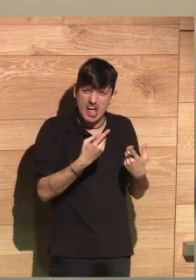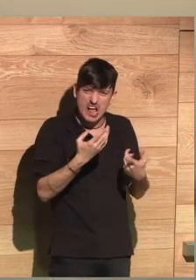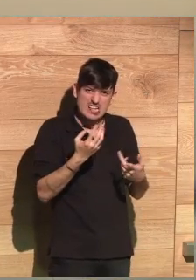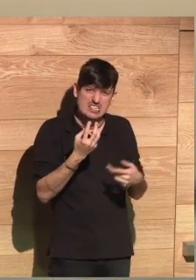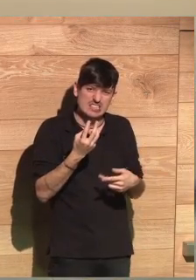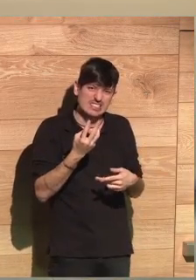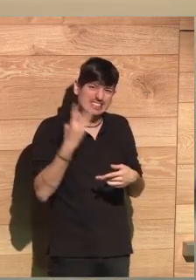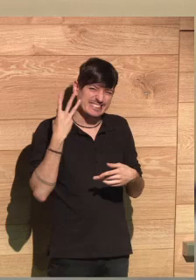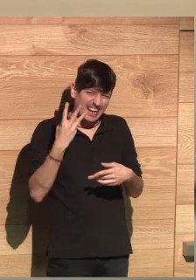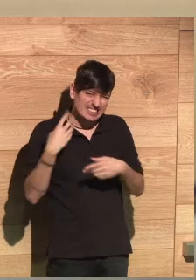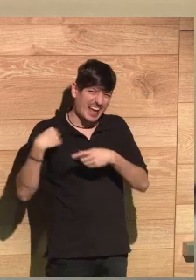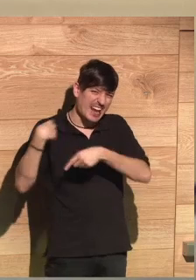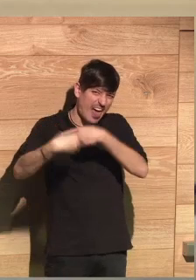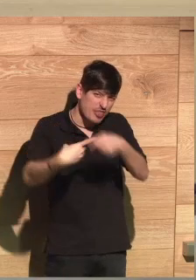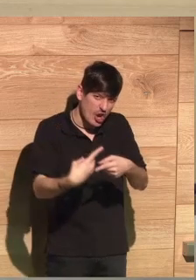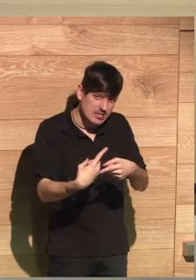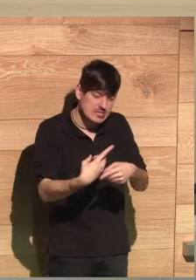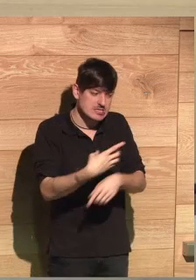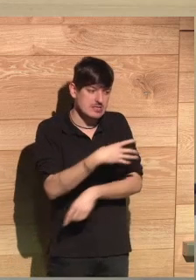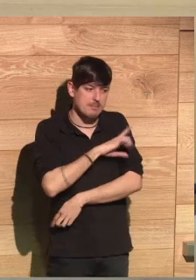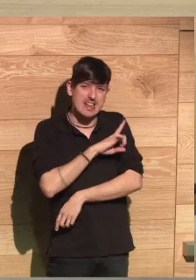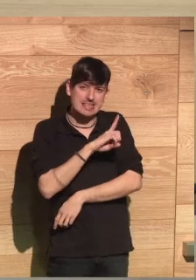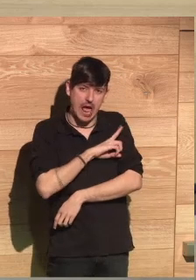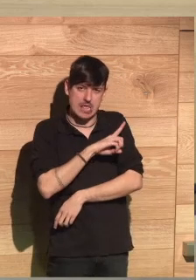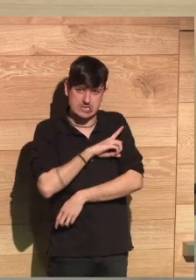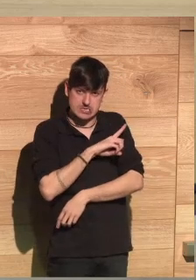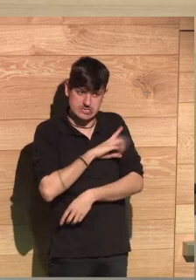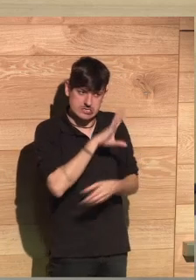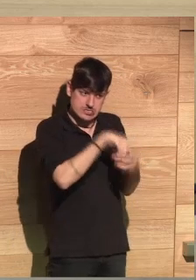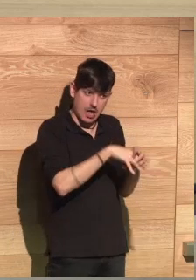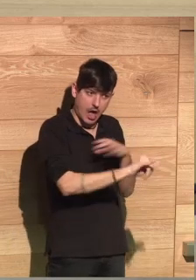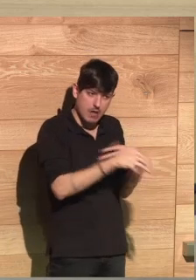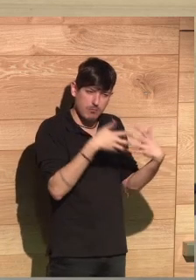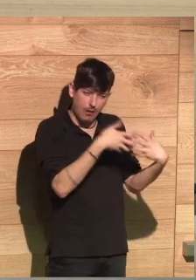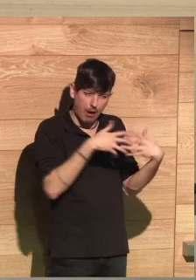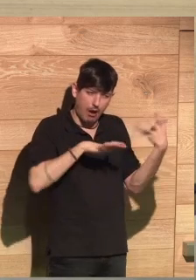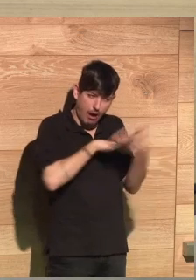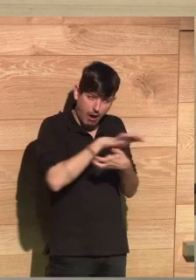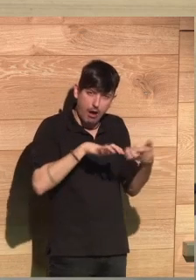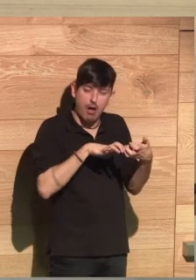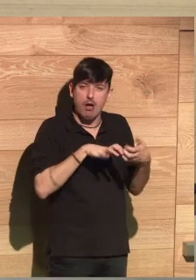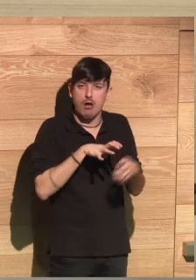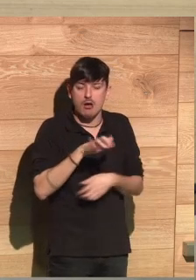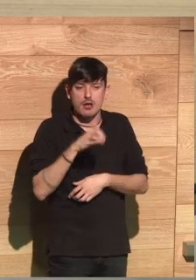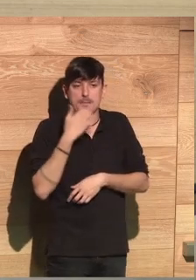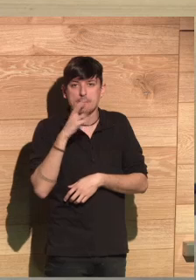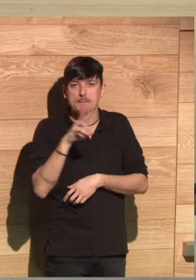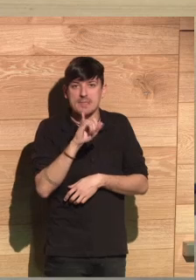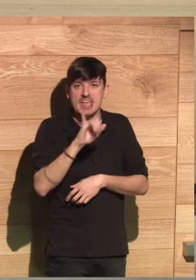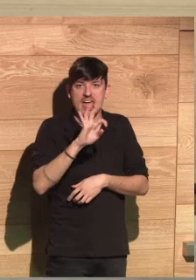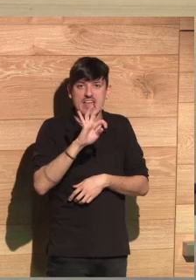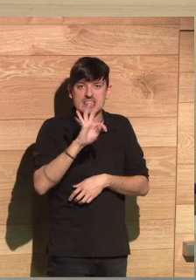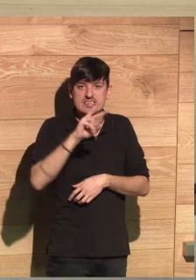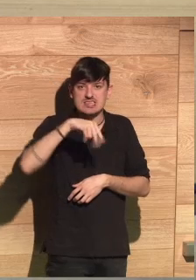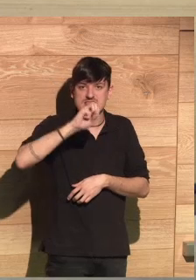de combatientes en conflictos bélicos, ¿no? Que han pasado por Vietnam, que han pasado por Irak y